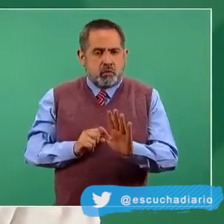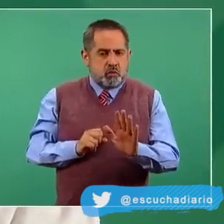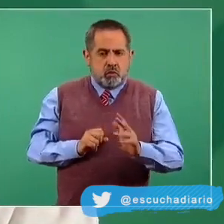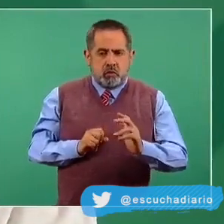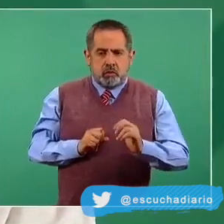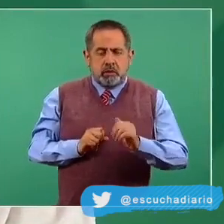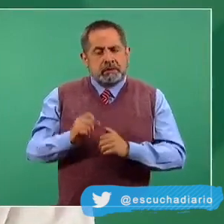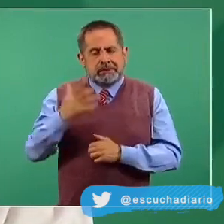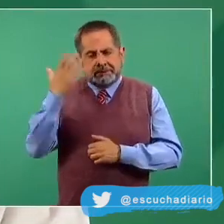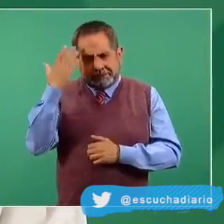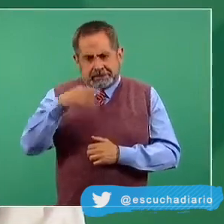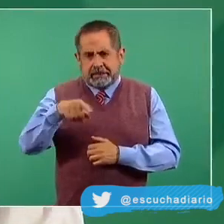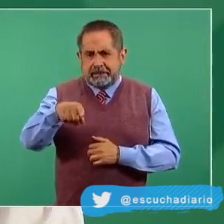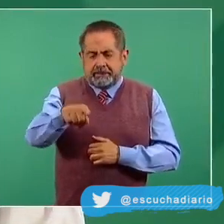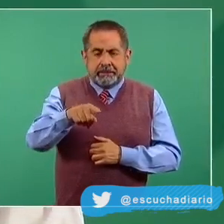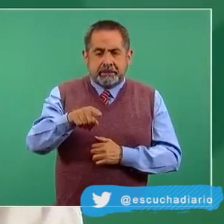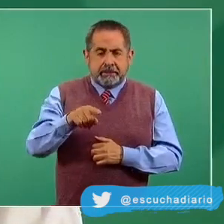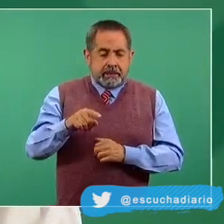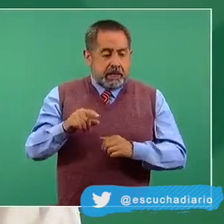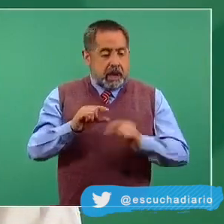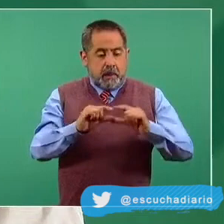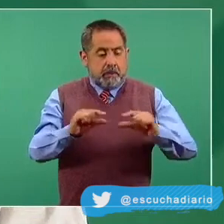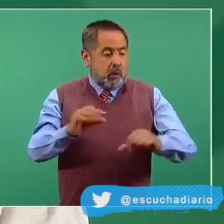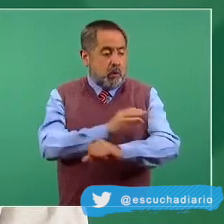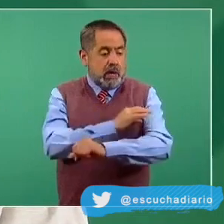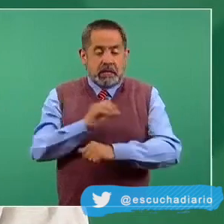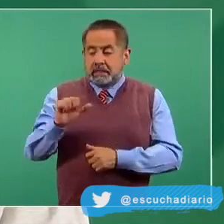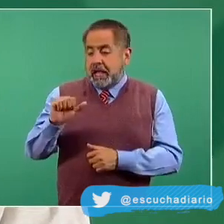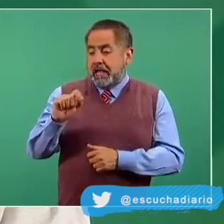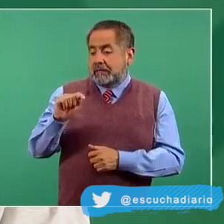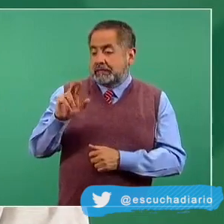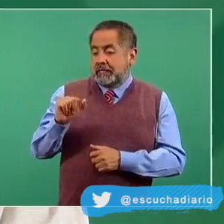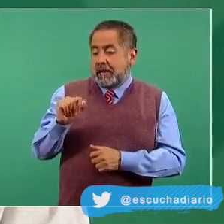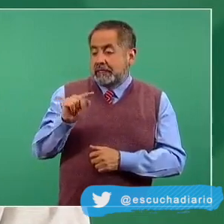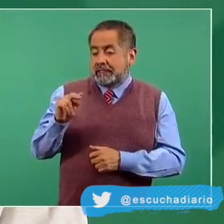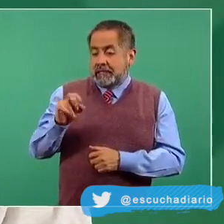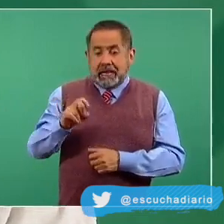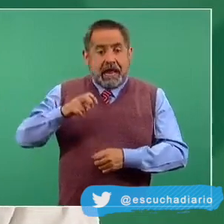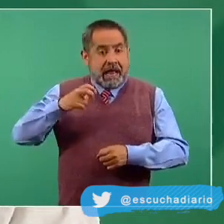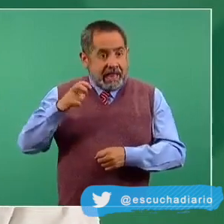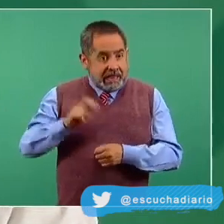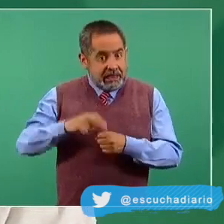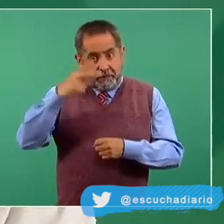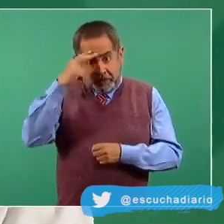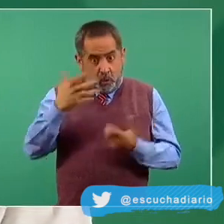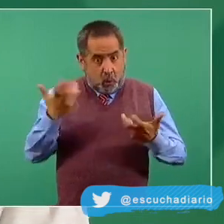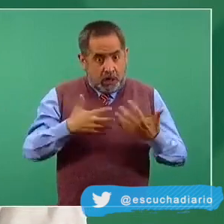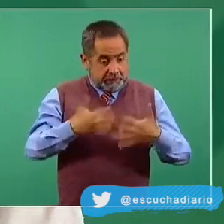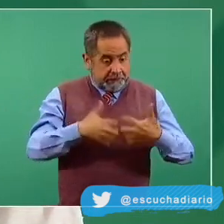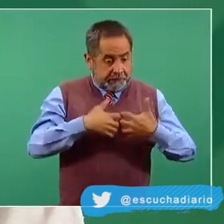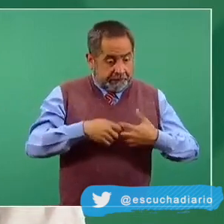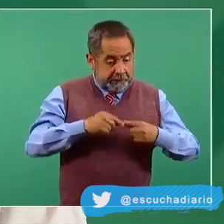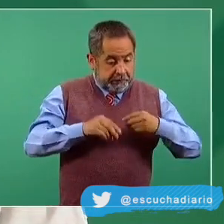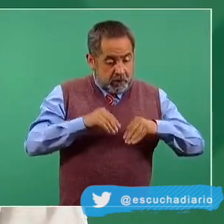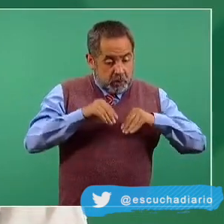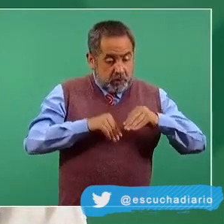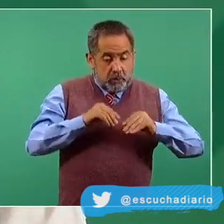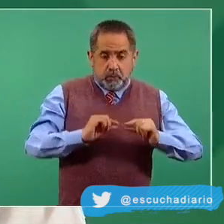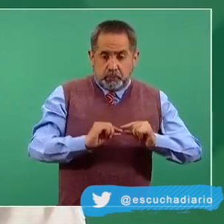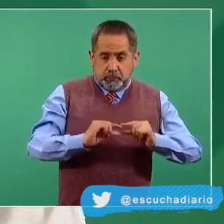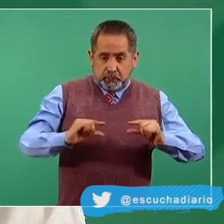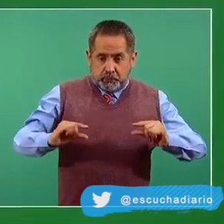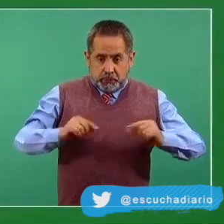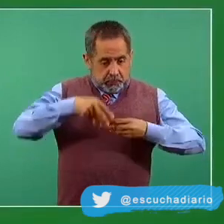que las vacunas AstraZeneca envasadas en México se espera que estén listas para liberarse a